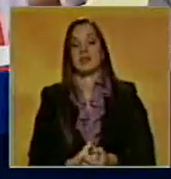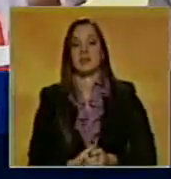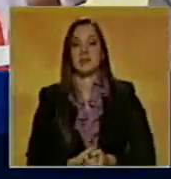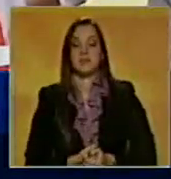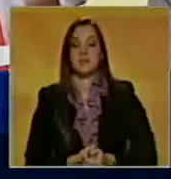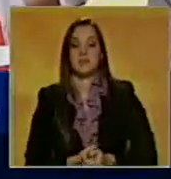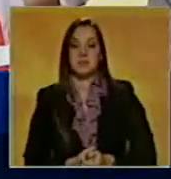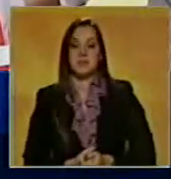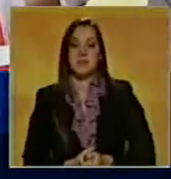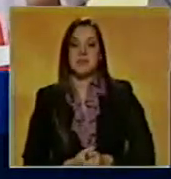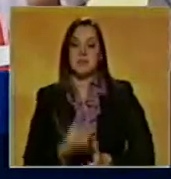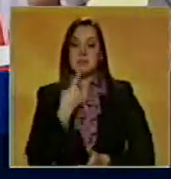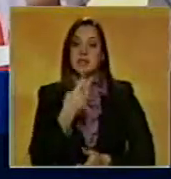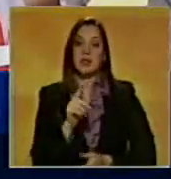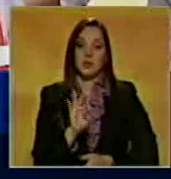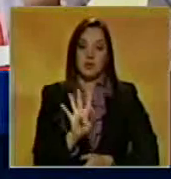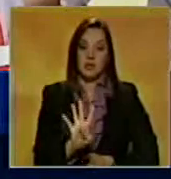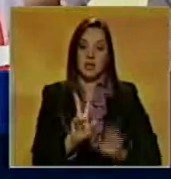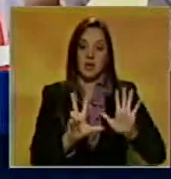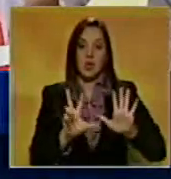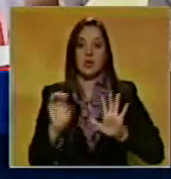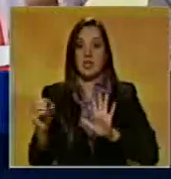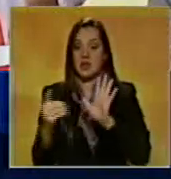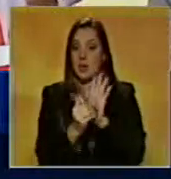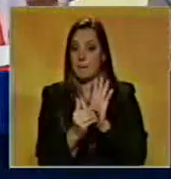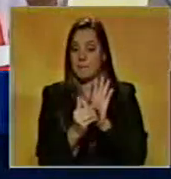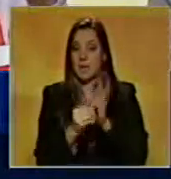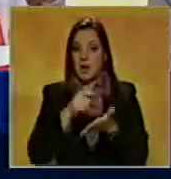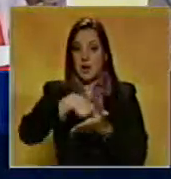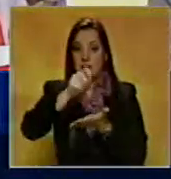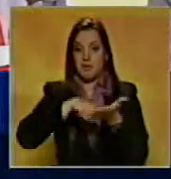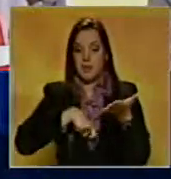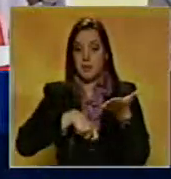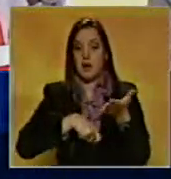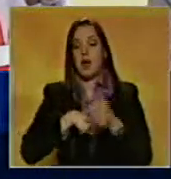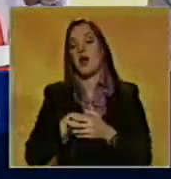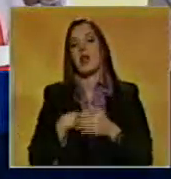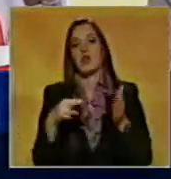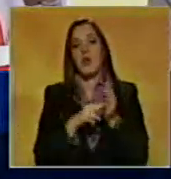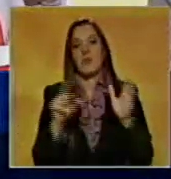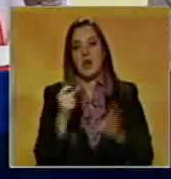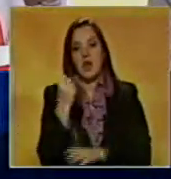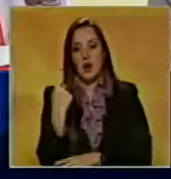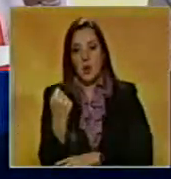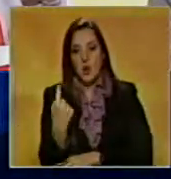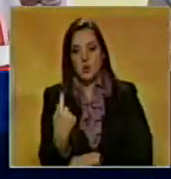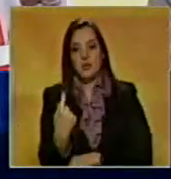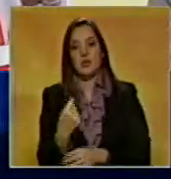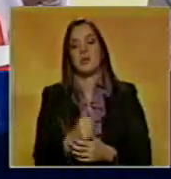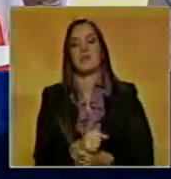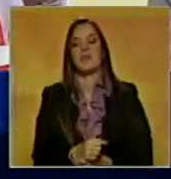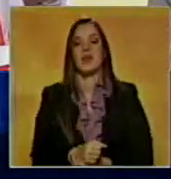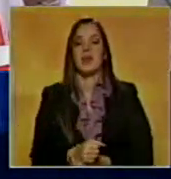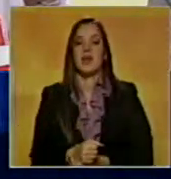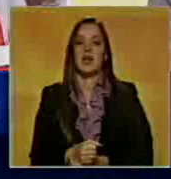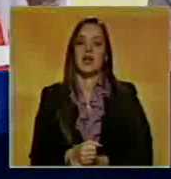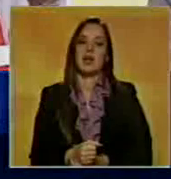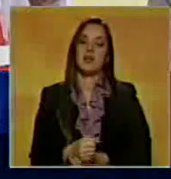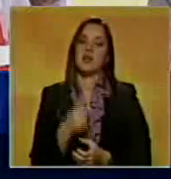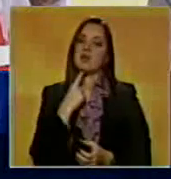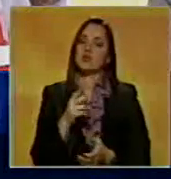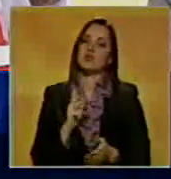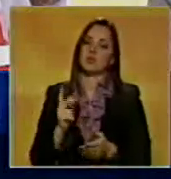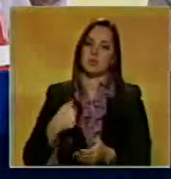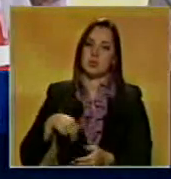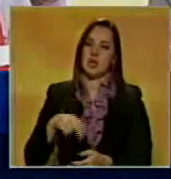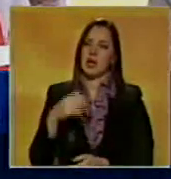llevar 480 mil firmas en el 2011, cuando llegamos al Parlamento Nacional después de no estar